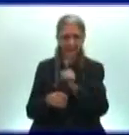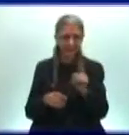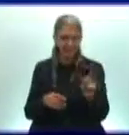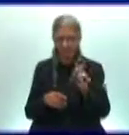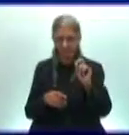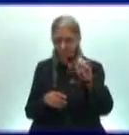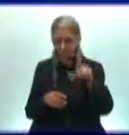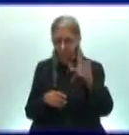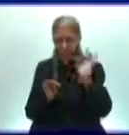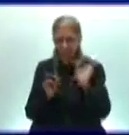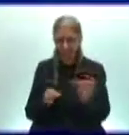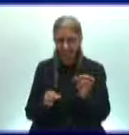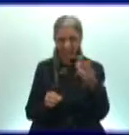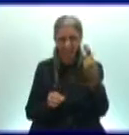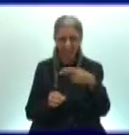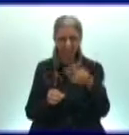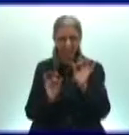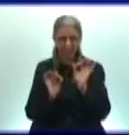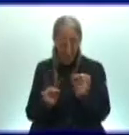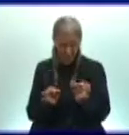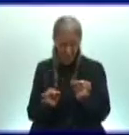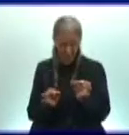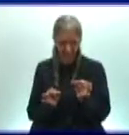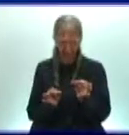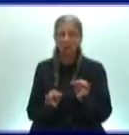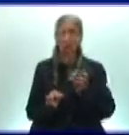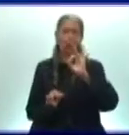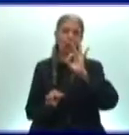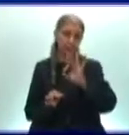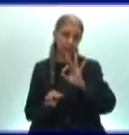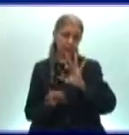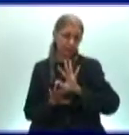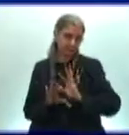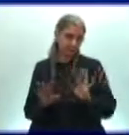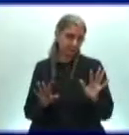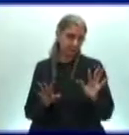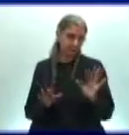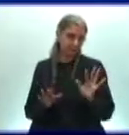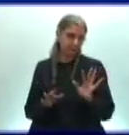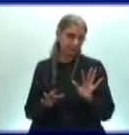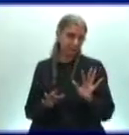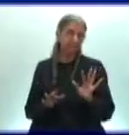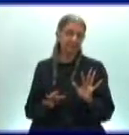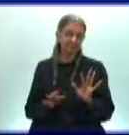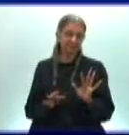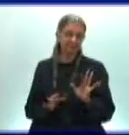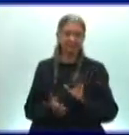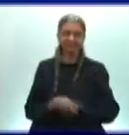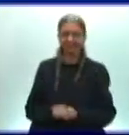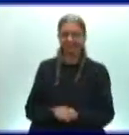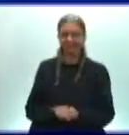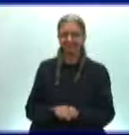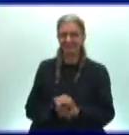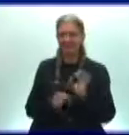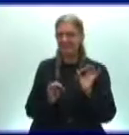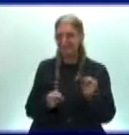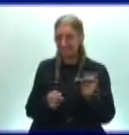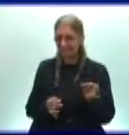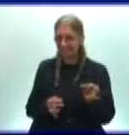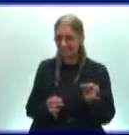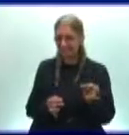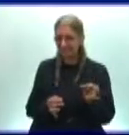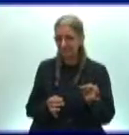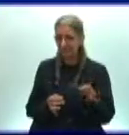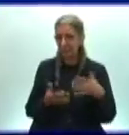atómico coincide con la cantidad de protones. Por tanto, el número atómico es Z igual 8 y siempre se